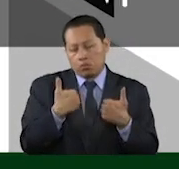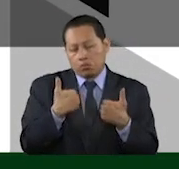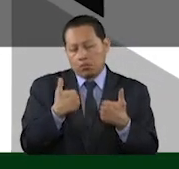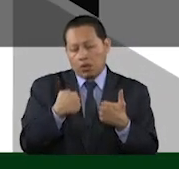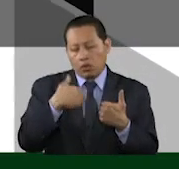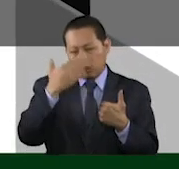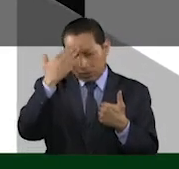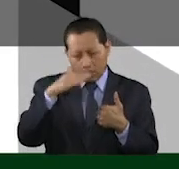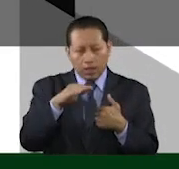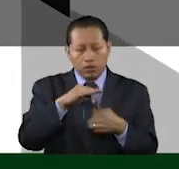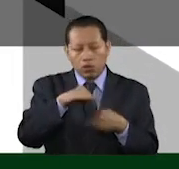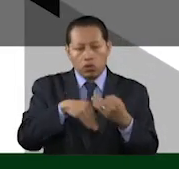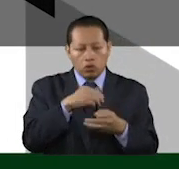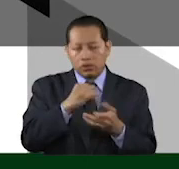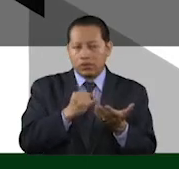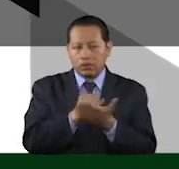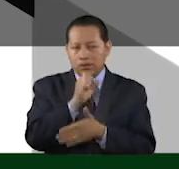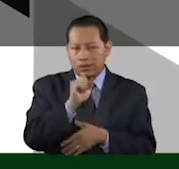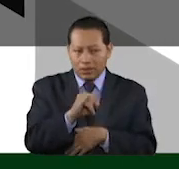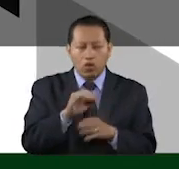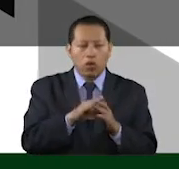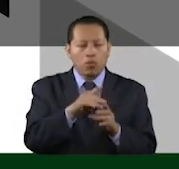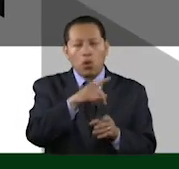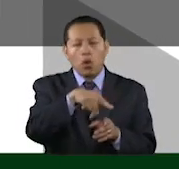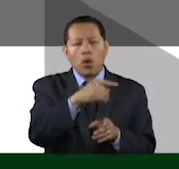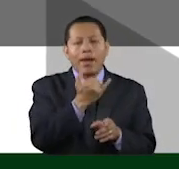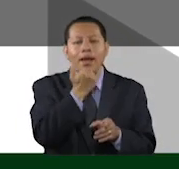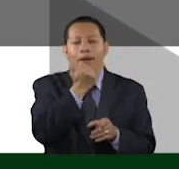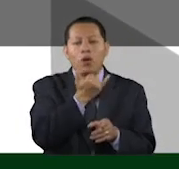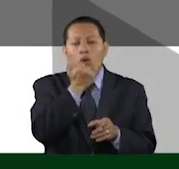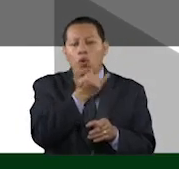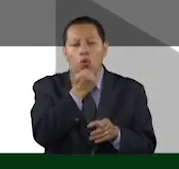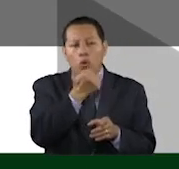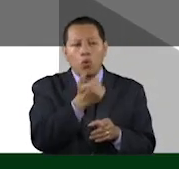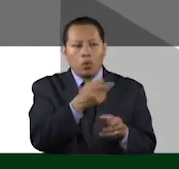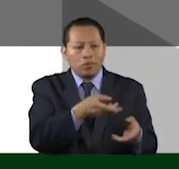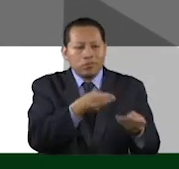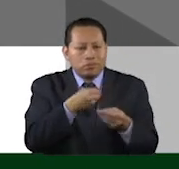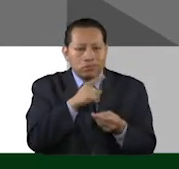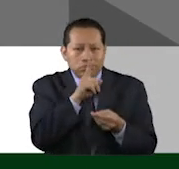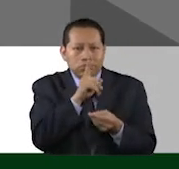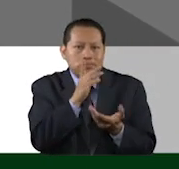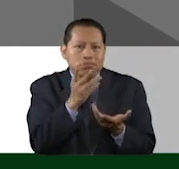decisión unánime, que se equivocaron, que no tuvieron por qué turnarnos esto.